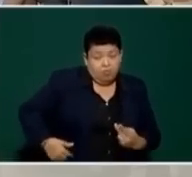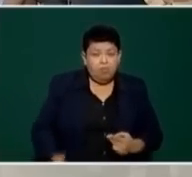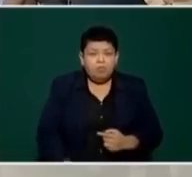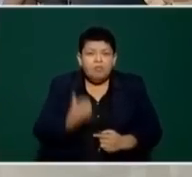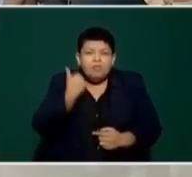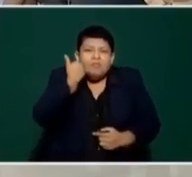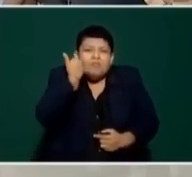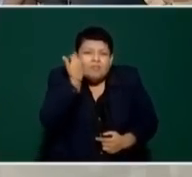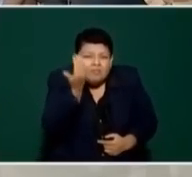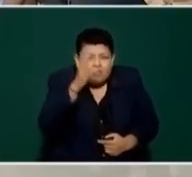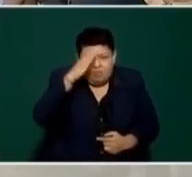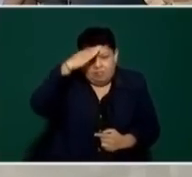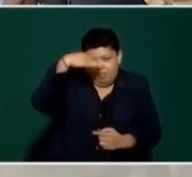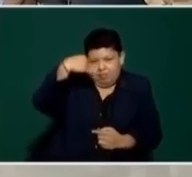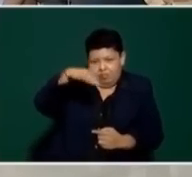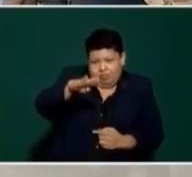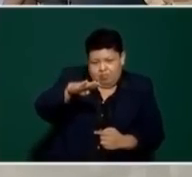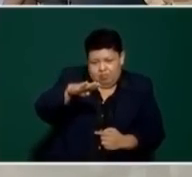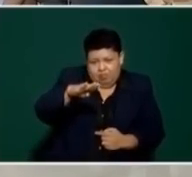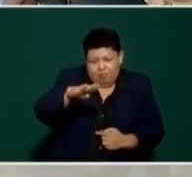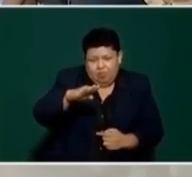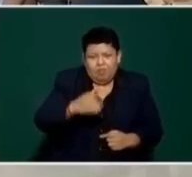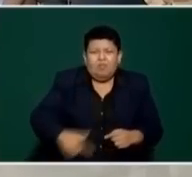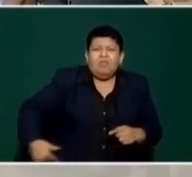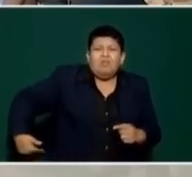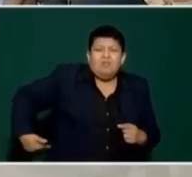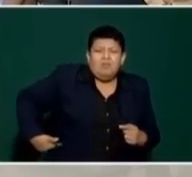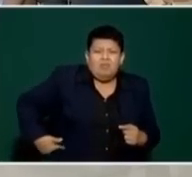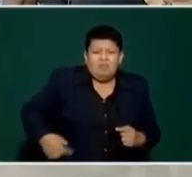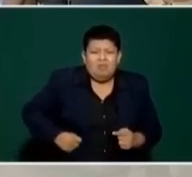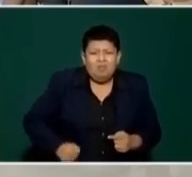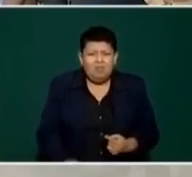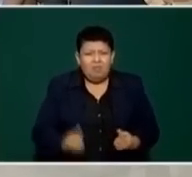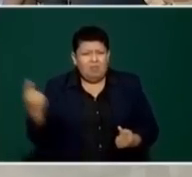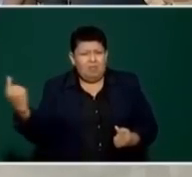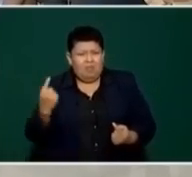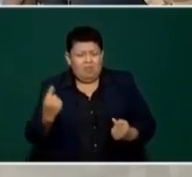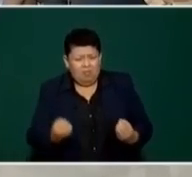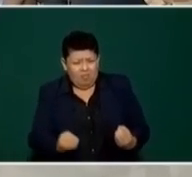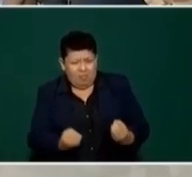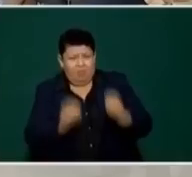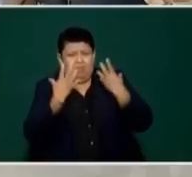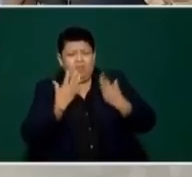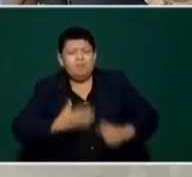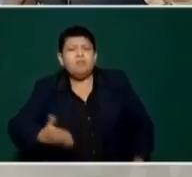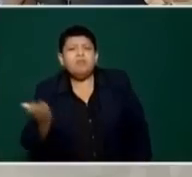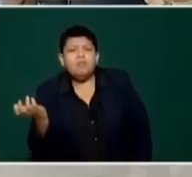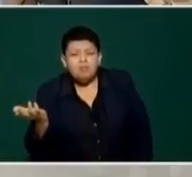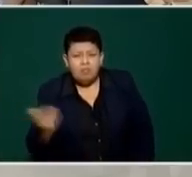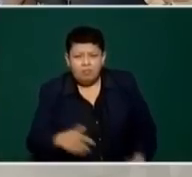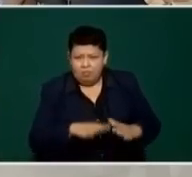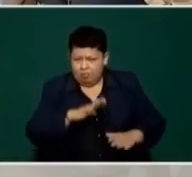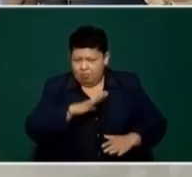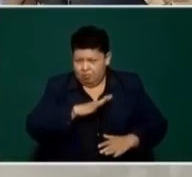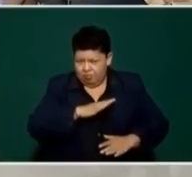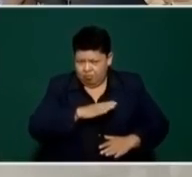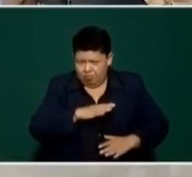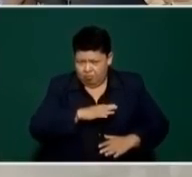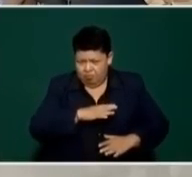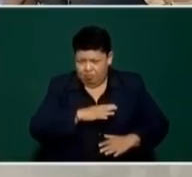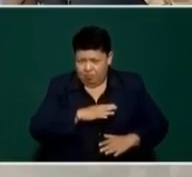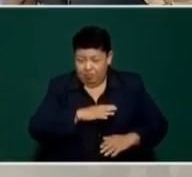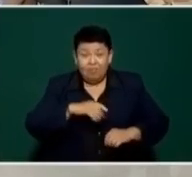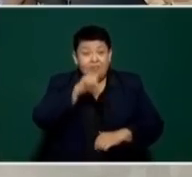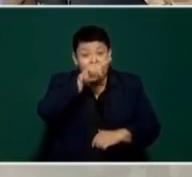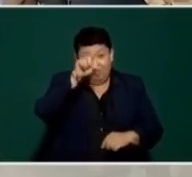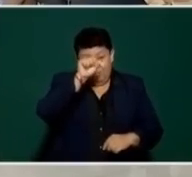Quisiera saber de parte del señor gobernador qué impacto ha tenido en materia de la ocupación hotelera, en